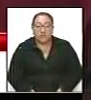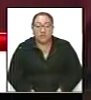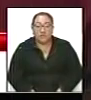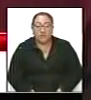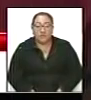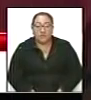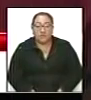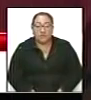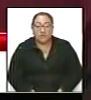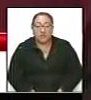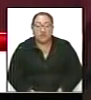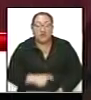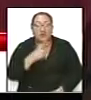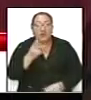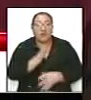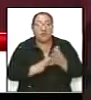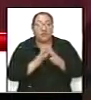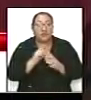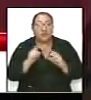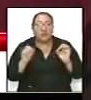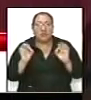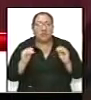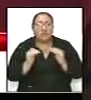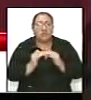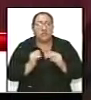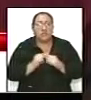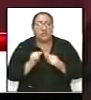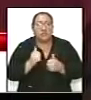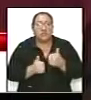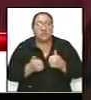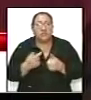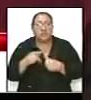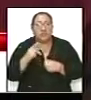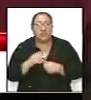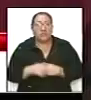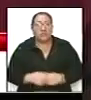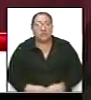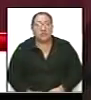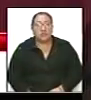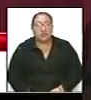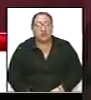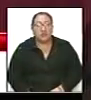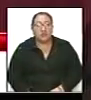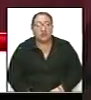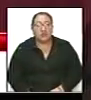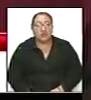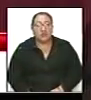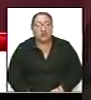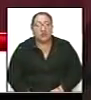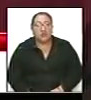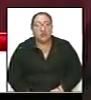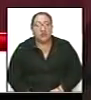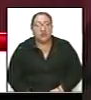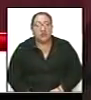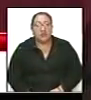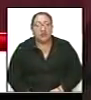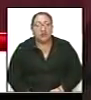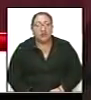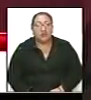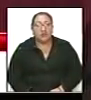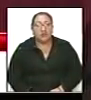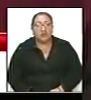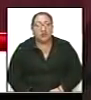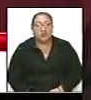Y todos contienen el mismo número. Y entonces, ¿cuál sería el incremento, señores de la Representación Nacional? Como pueden ver, por gasolina